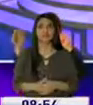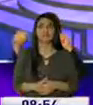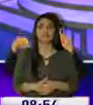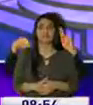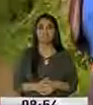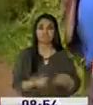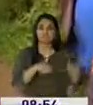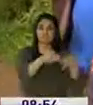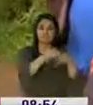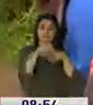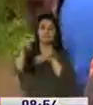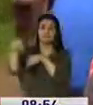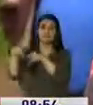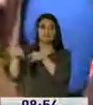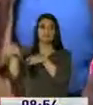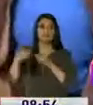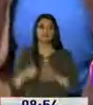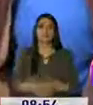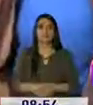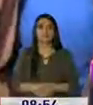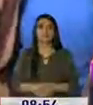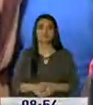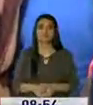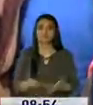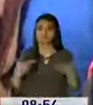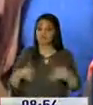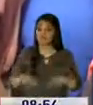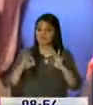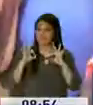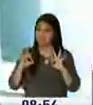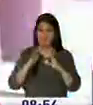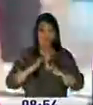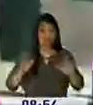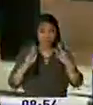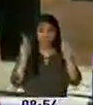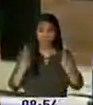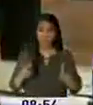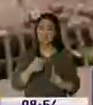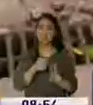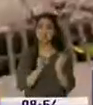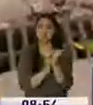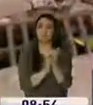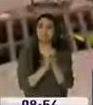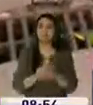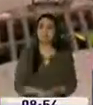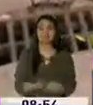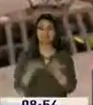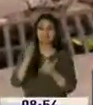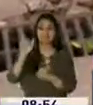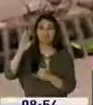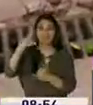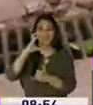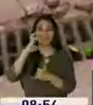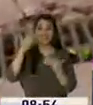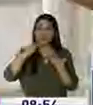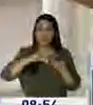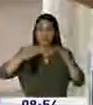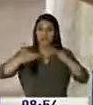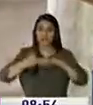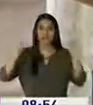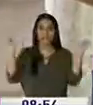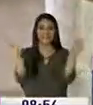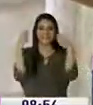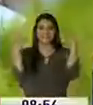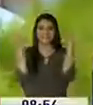de circulación. Yo aplaudiré cuando veas terminado el puente. Ahora TVC en la comunidad está de aniversario y